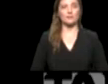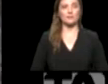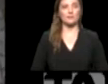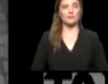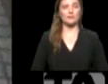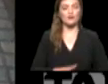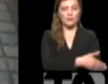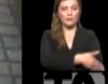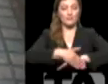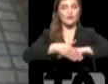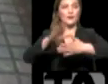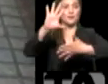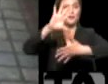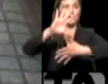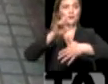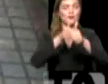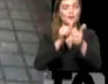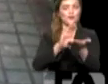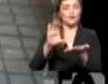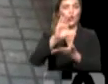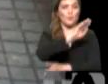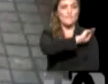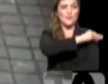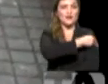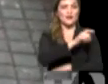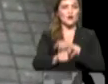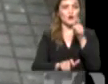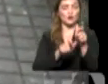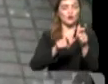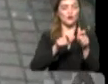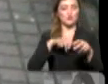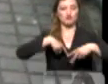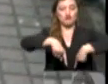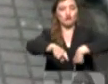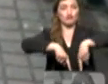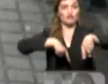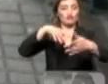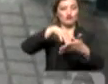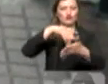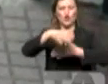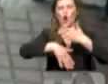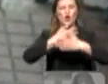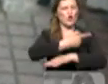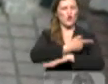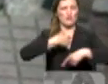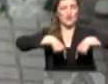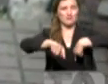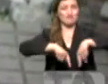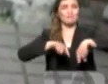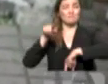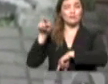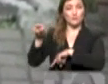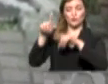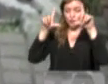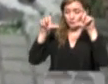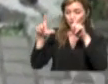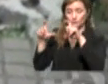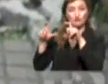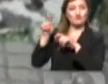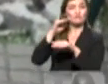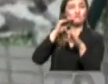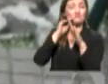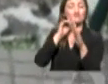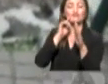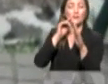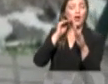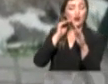En la avenida América, cerca al Colegio Mejía, peatones y estudiantes que circulan a diario por este sector nos envían estas imágenes de la